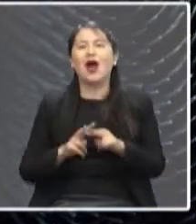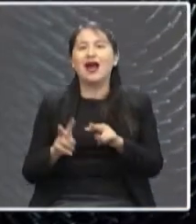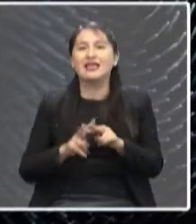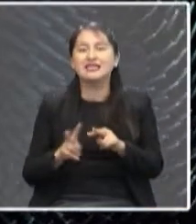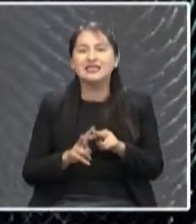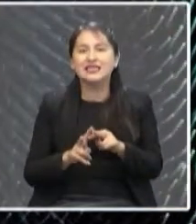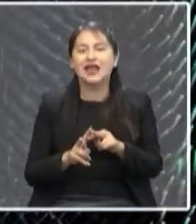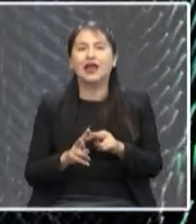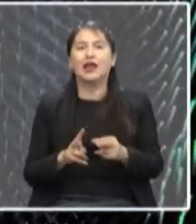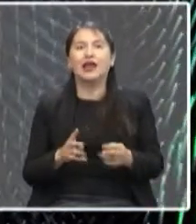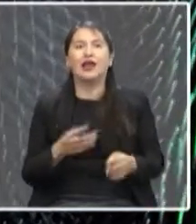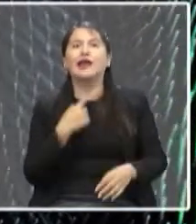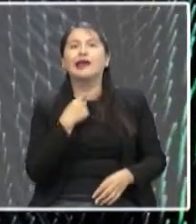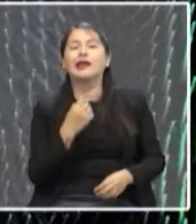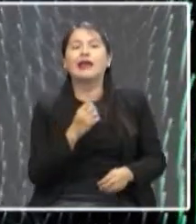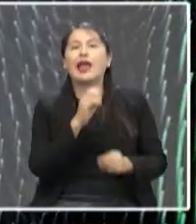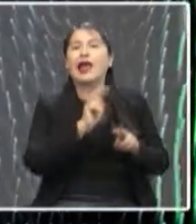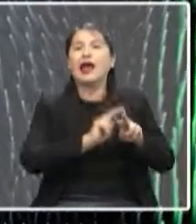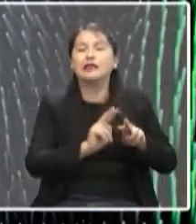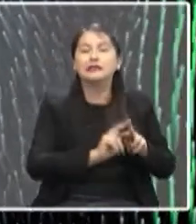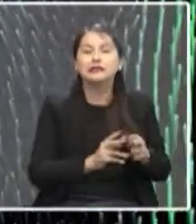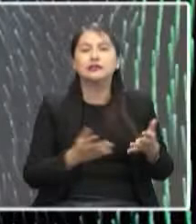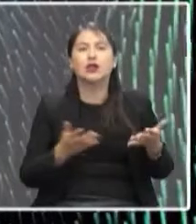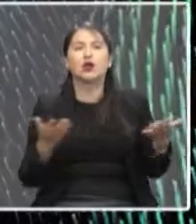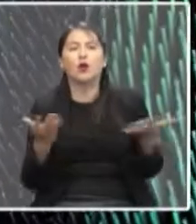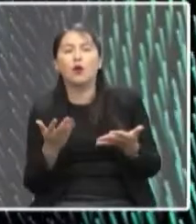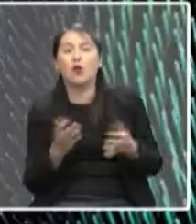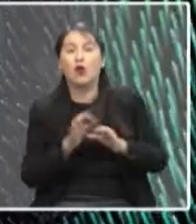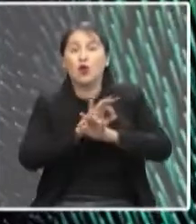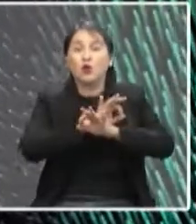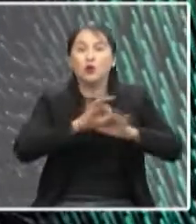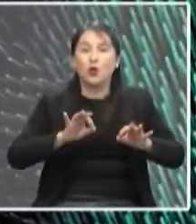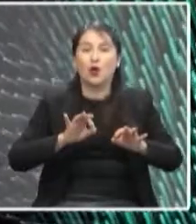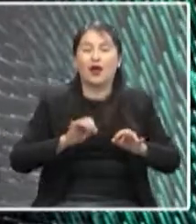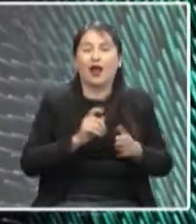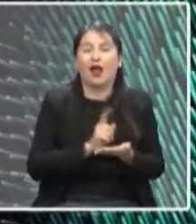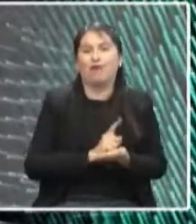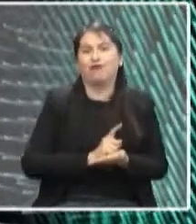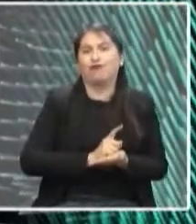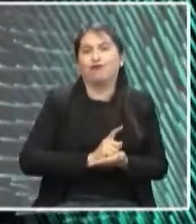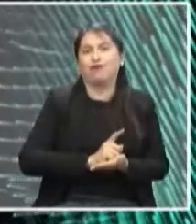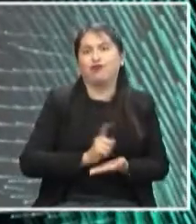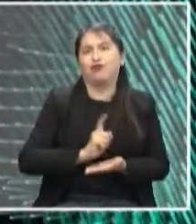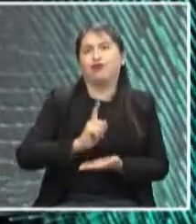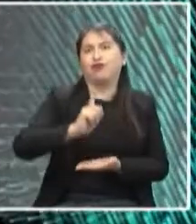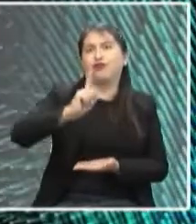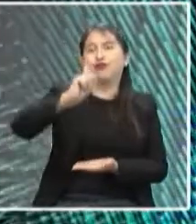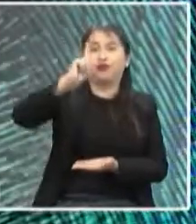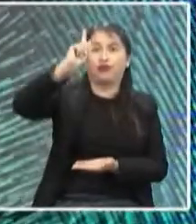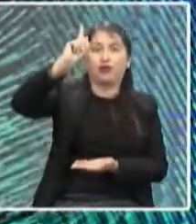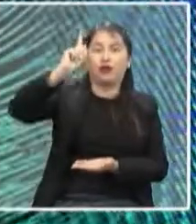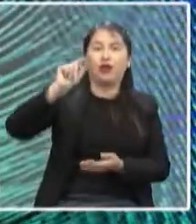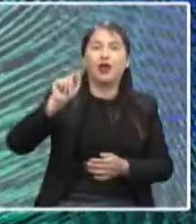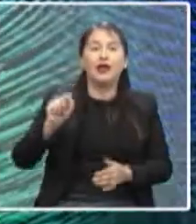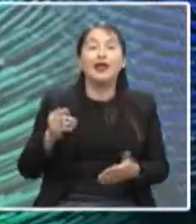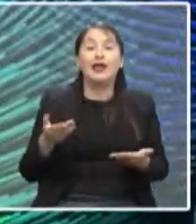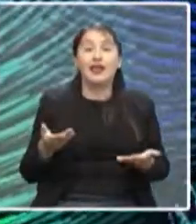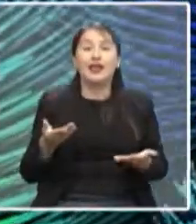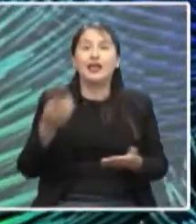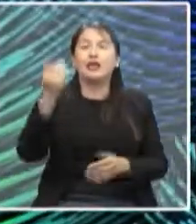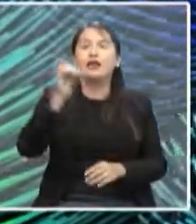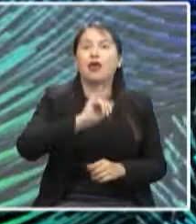presupuesto ponerle, cómo hacer. Nunca habíamos mandado un cohete fuera de órbita y lo habíamos vuelto a entrar